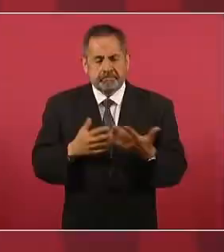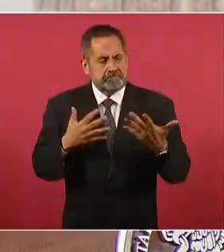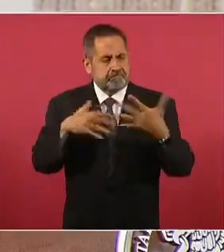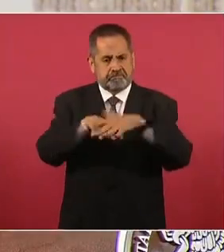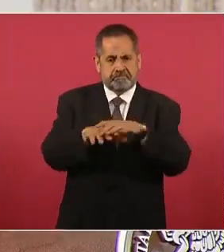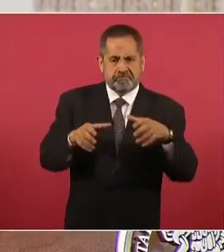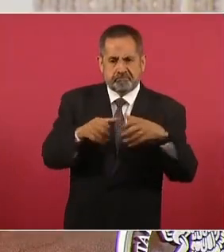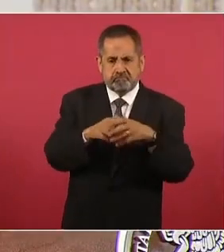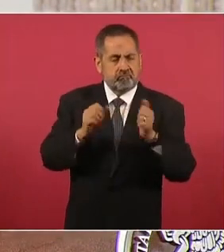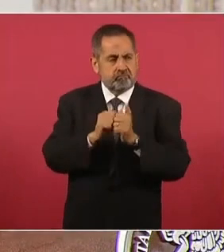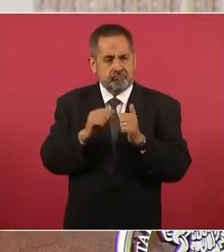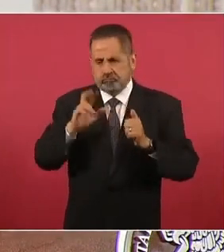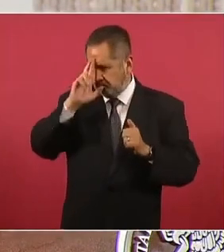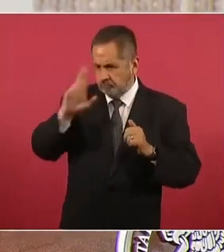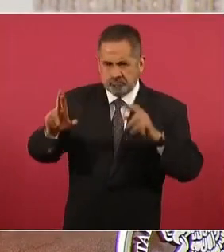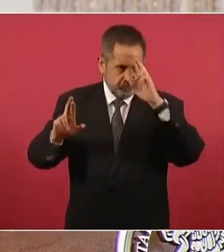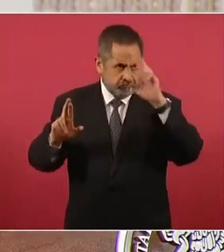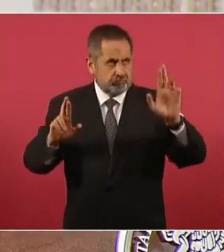integración con soberanía,